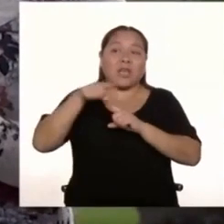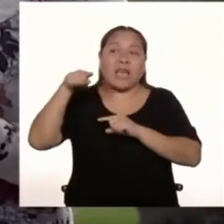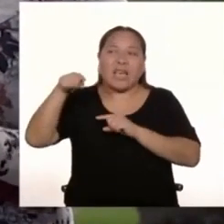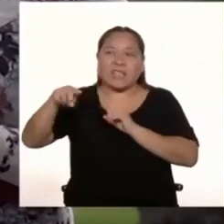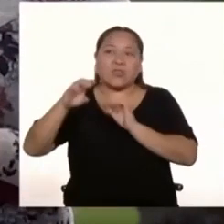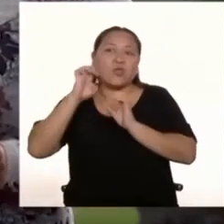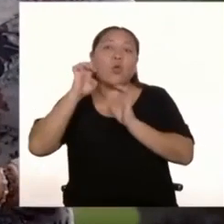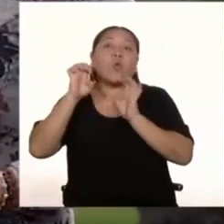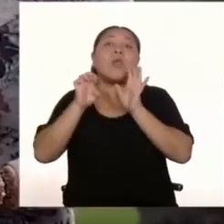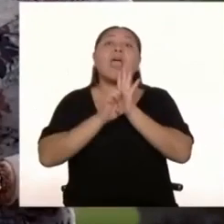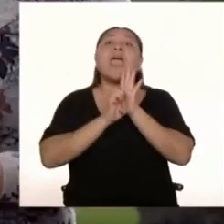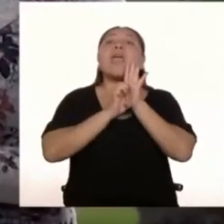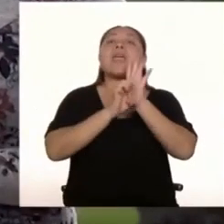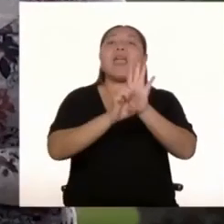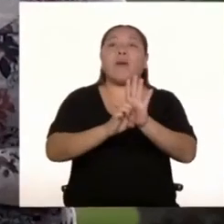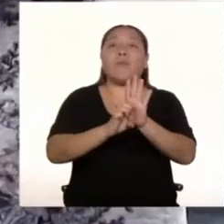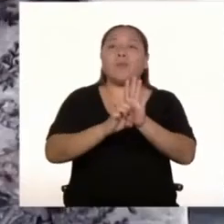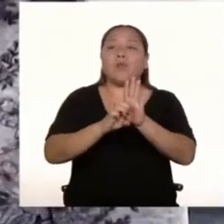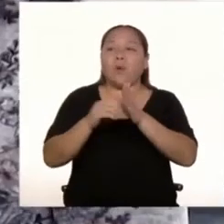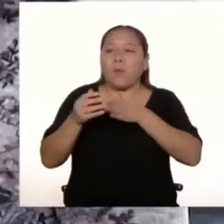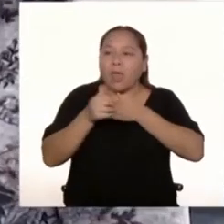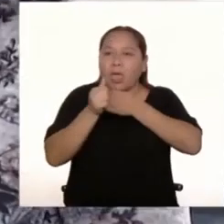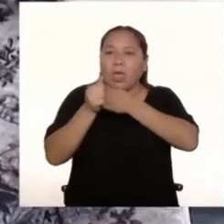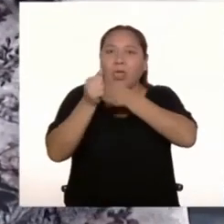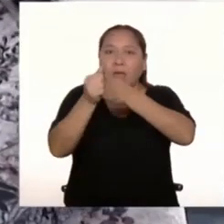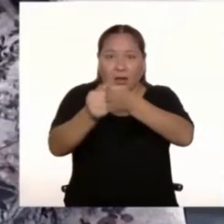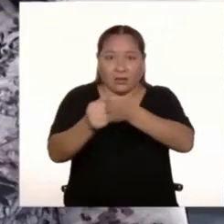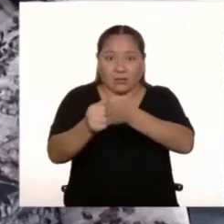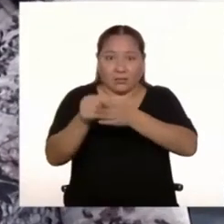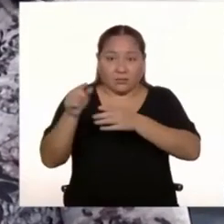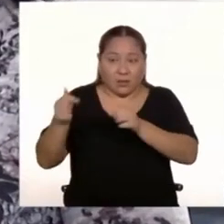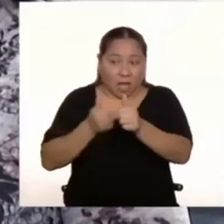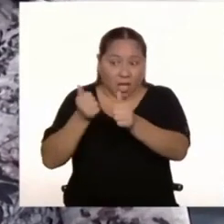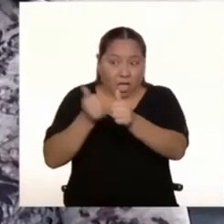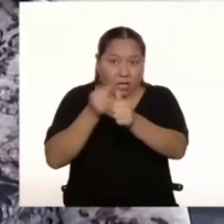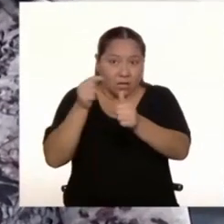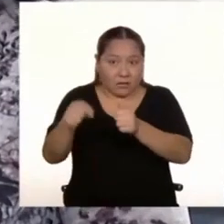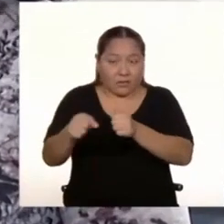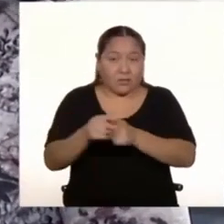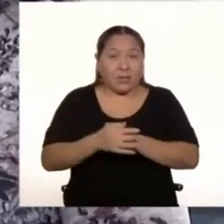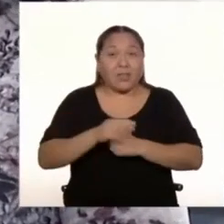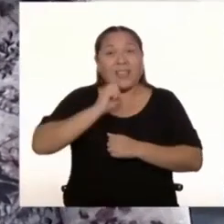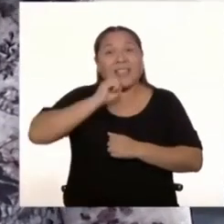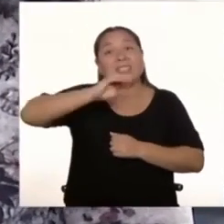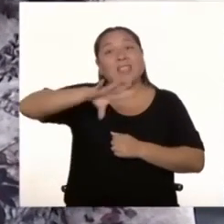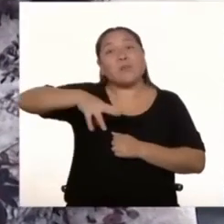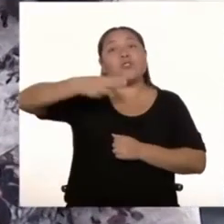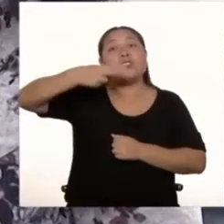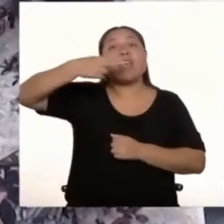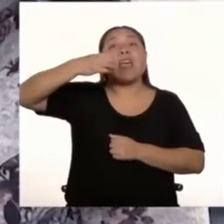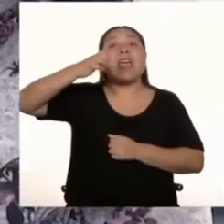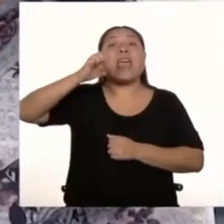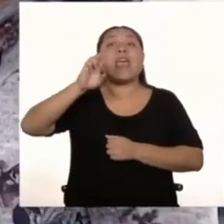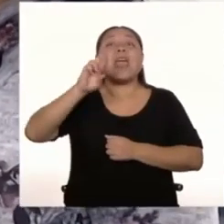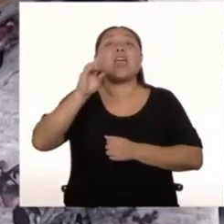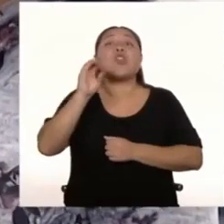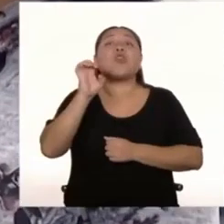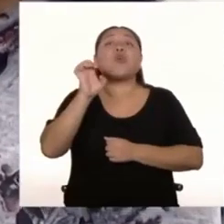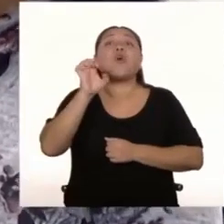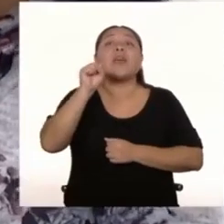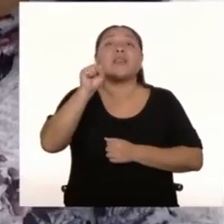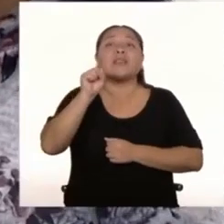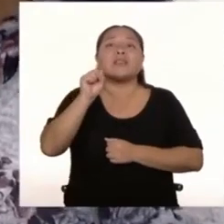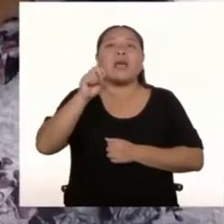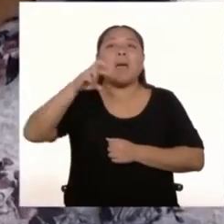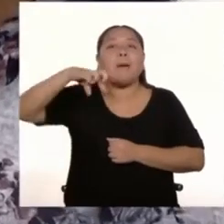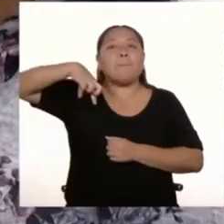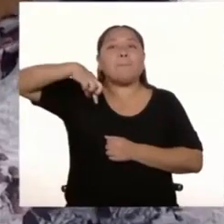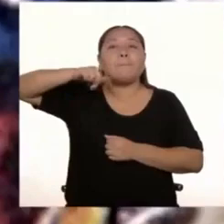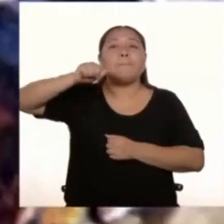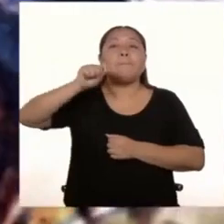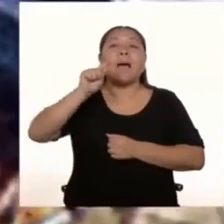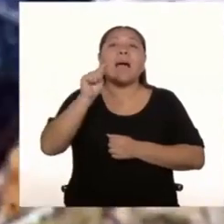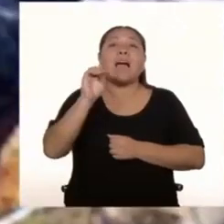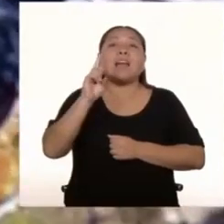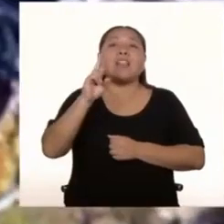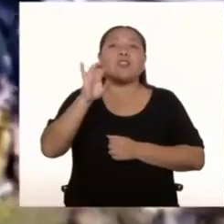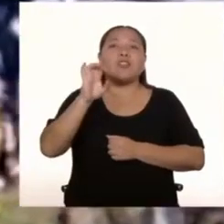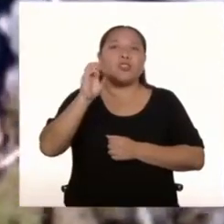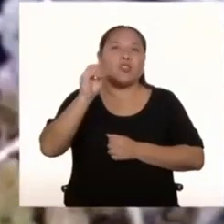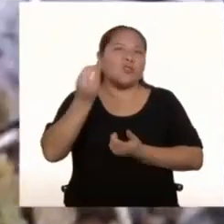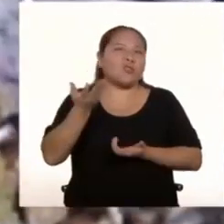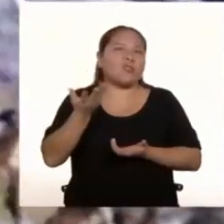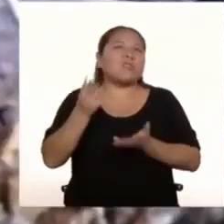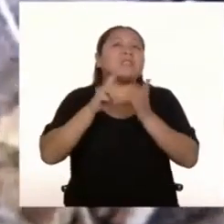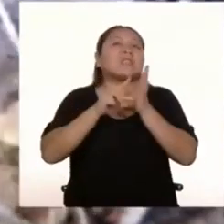seguir. Por eso es que cuando hablamos de los héroes patrios, hablamos de aquellos que han sido capaces de dar